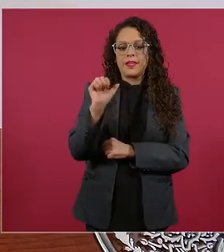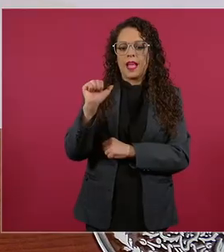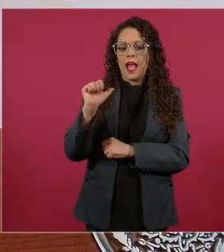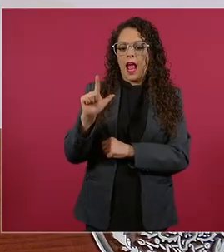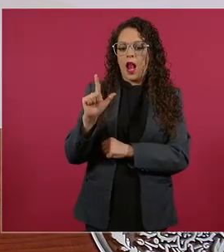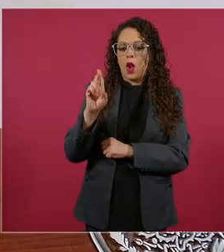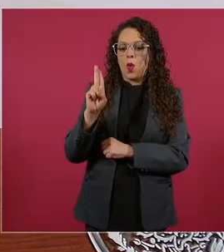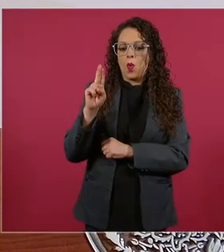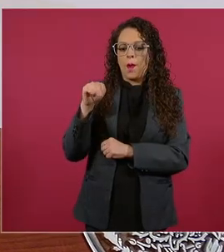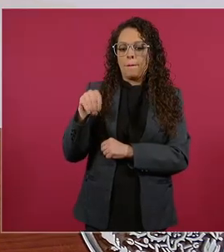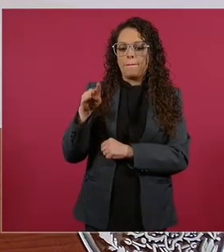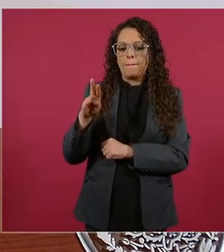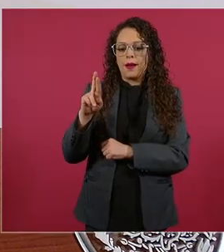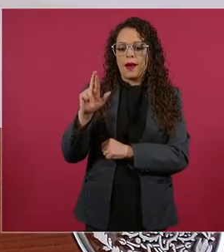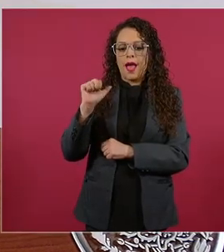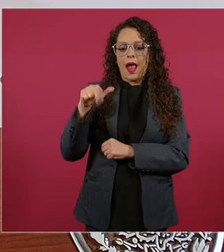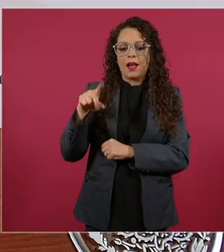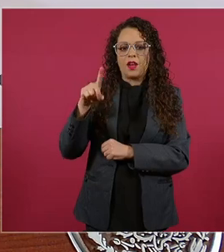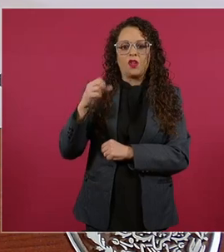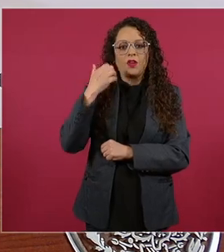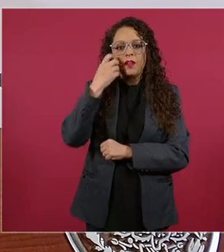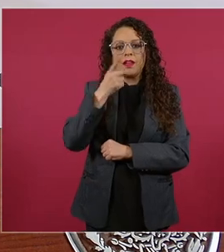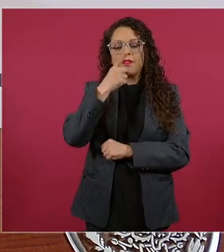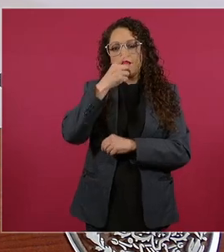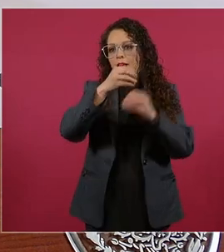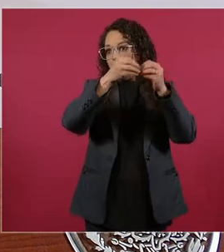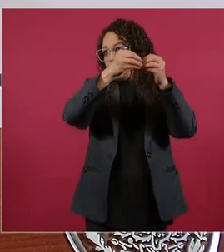el país con internet,